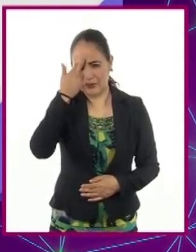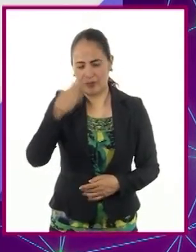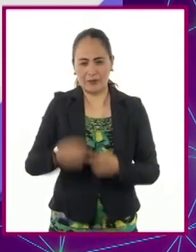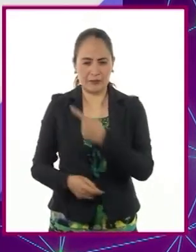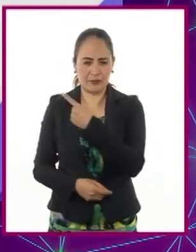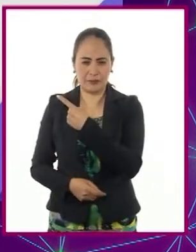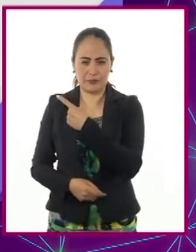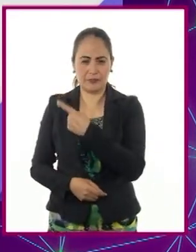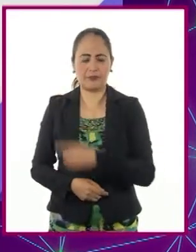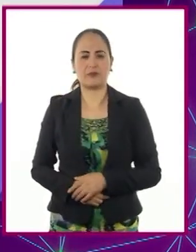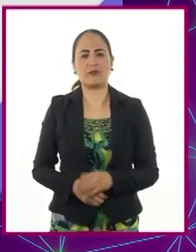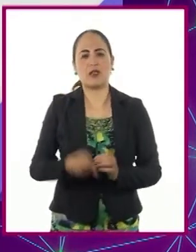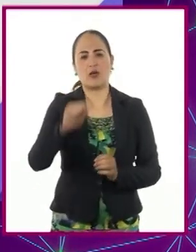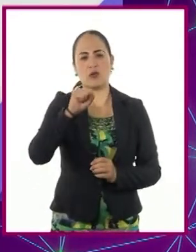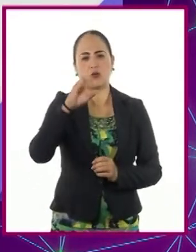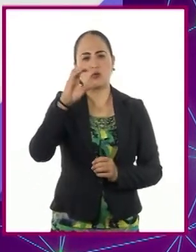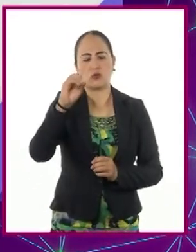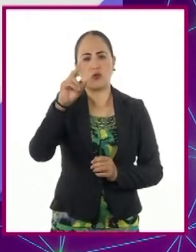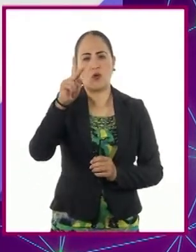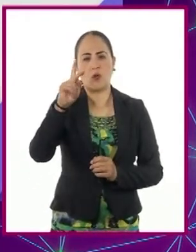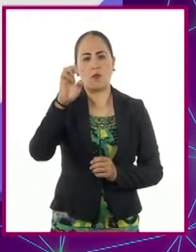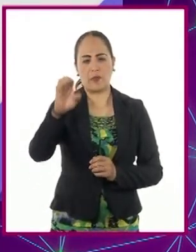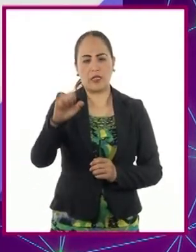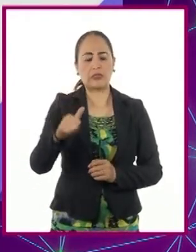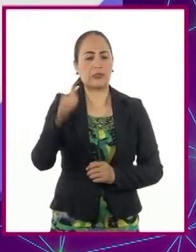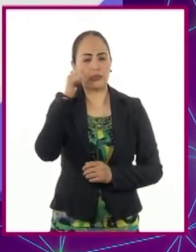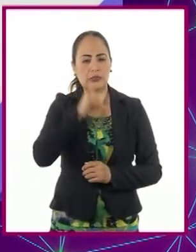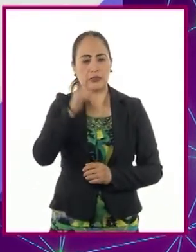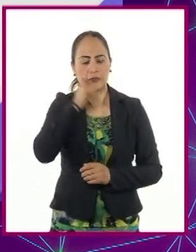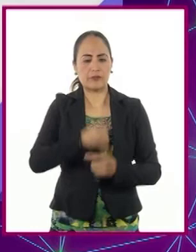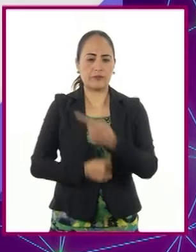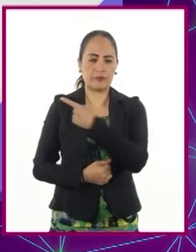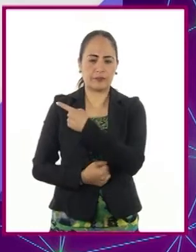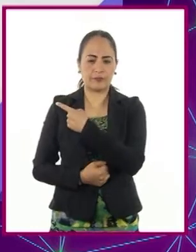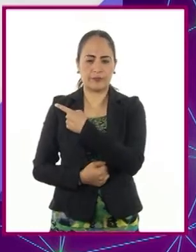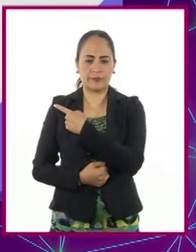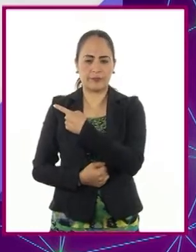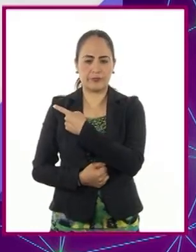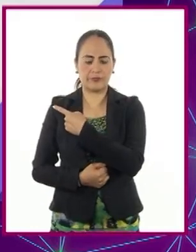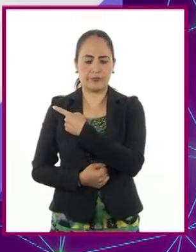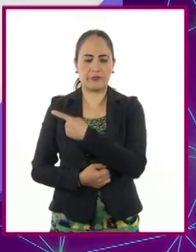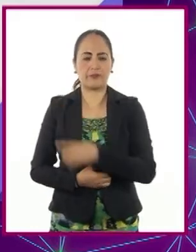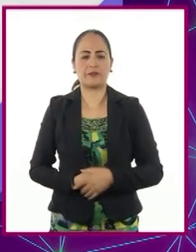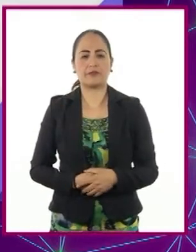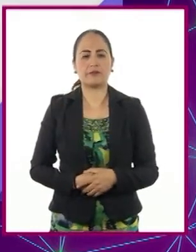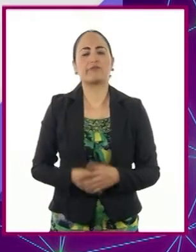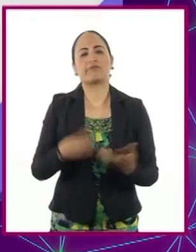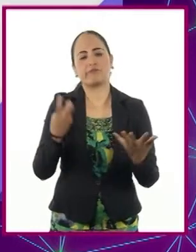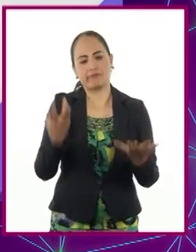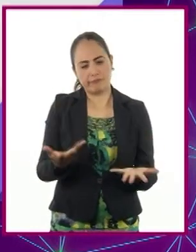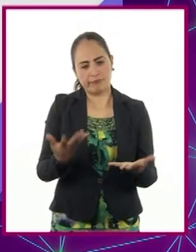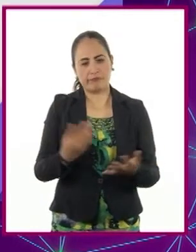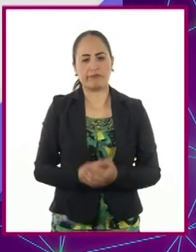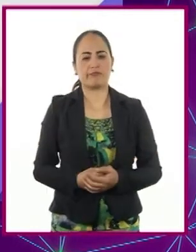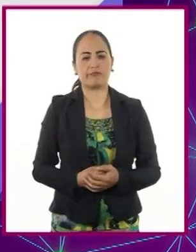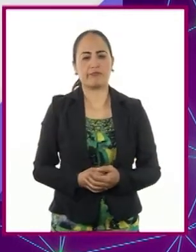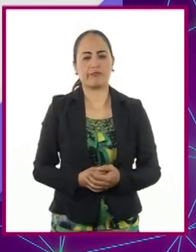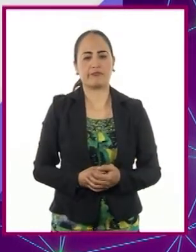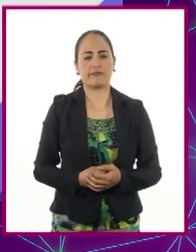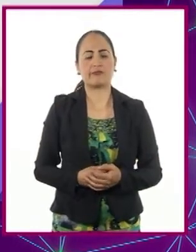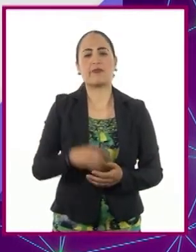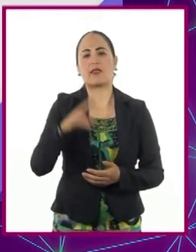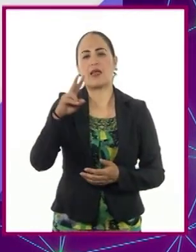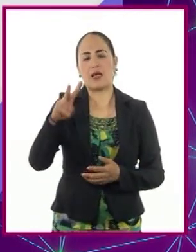mnemotecnia. SOPE. Siempre oxidación es pérdida de electrones de valencia. Por lo tanto, reducción es ganancia de